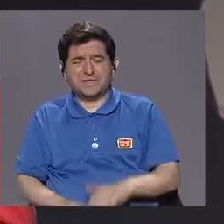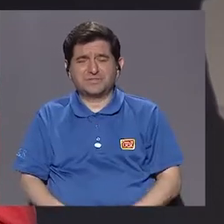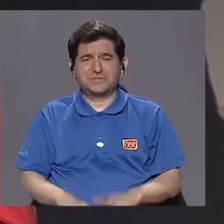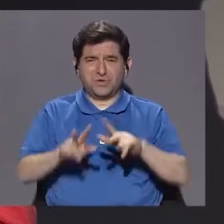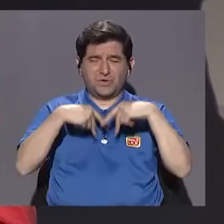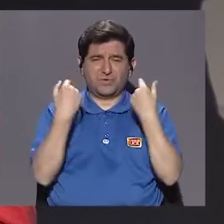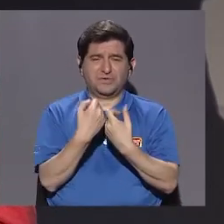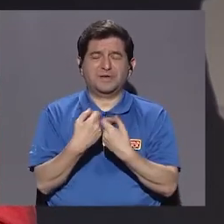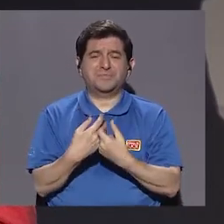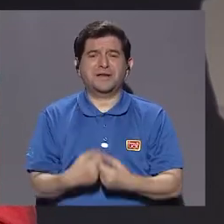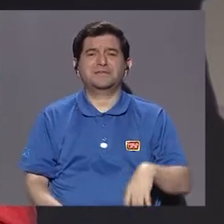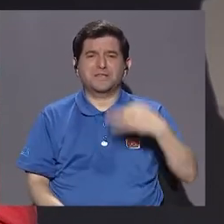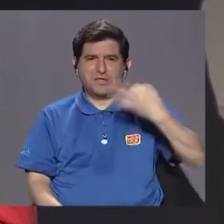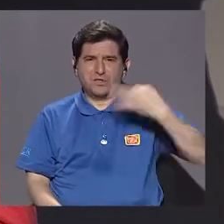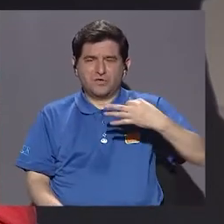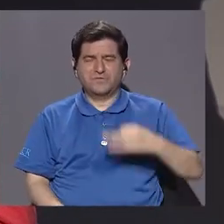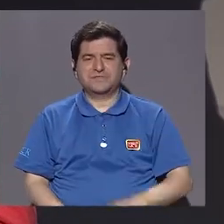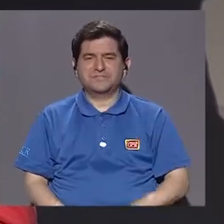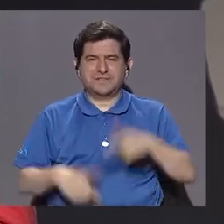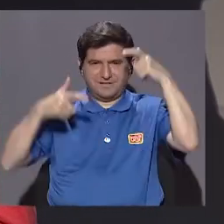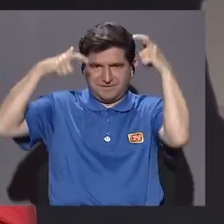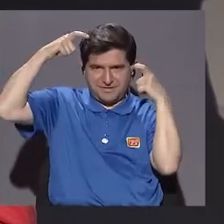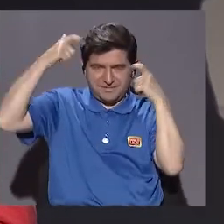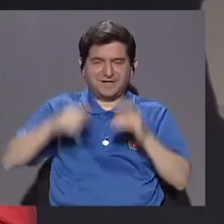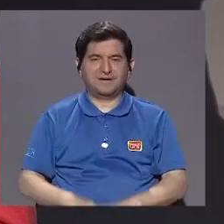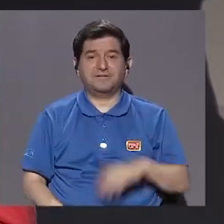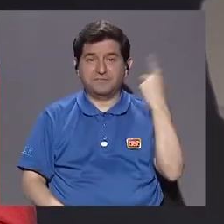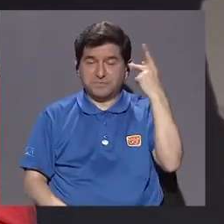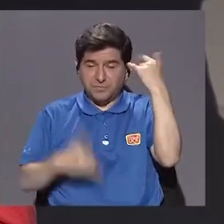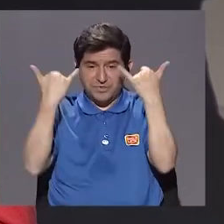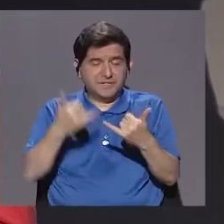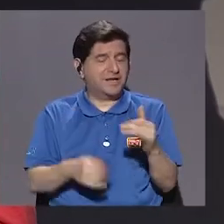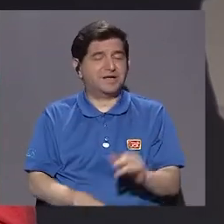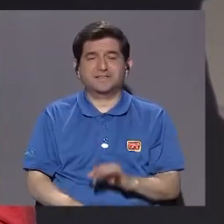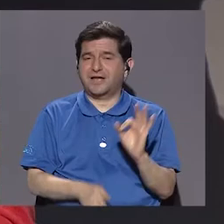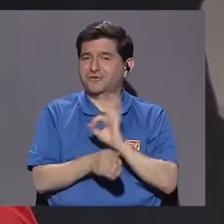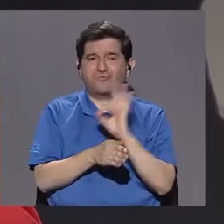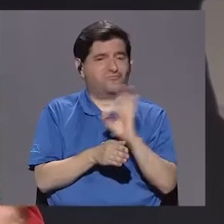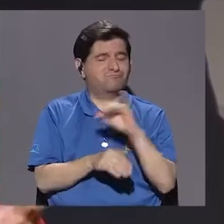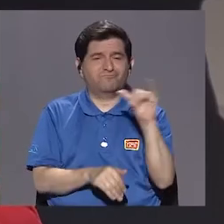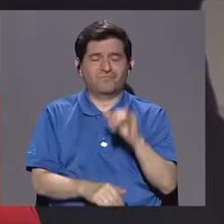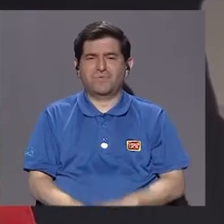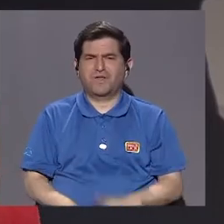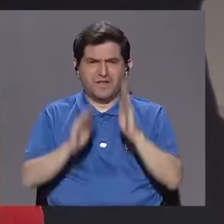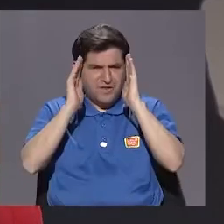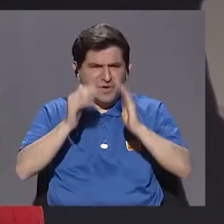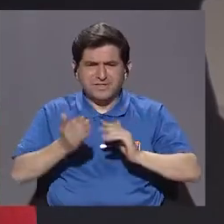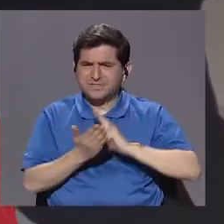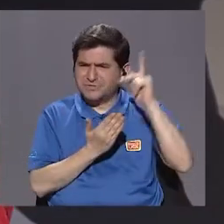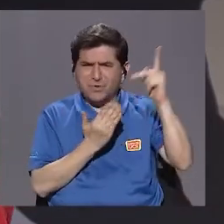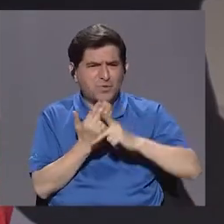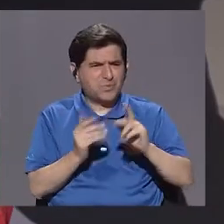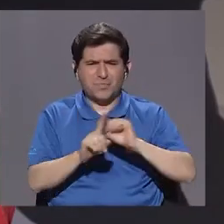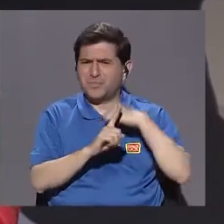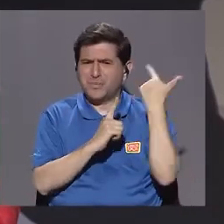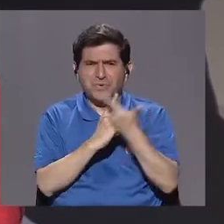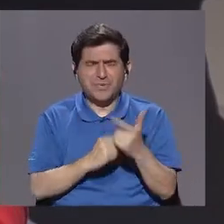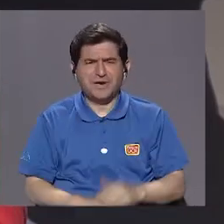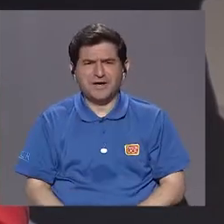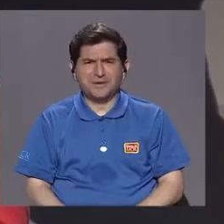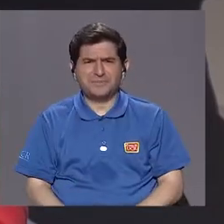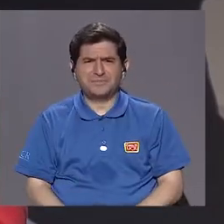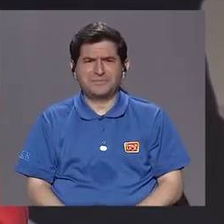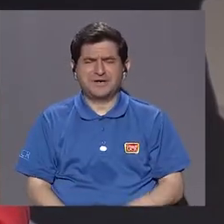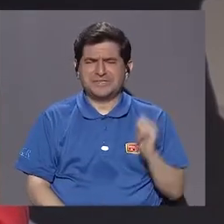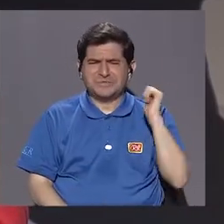de chavista y las políticas ya no estaban siendo las mismas no se estaba atendiendo bien los programas sociales hay un alto